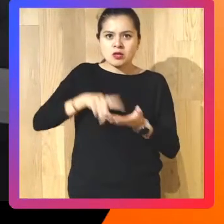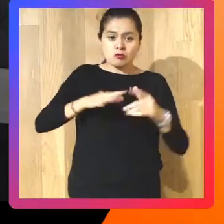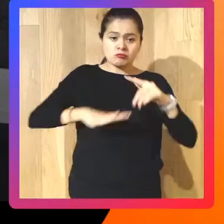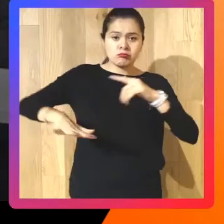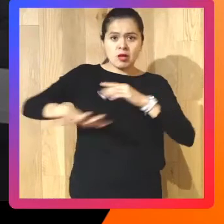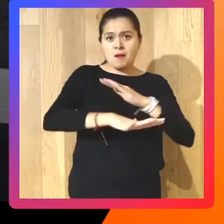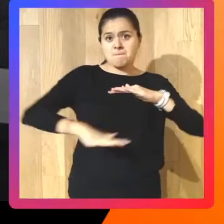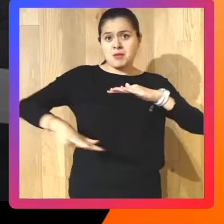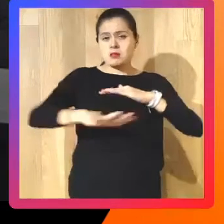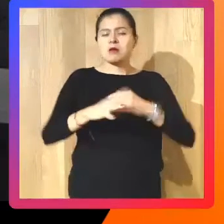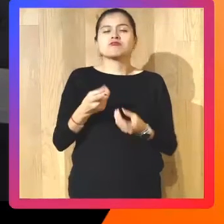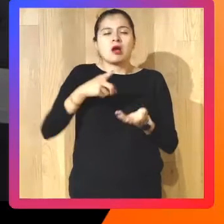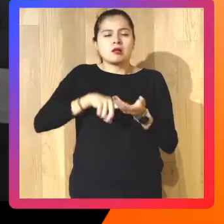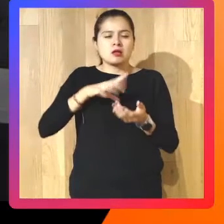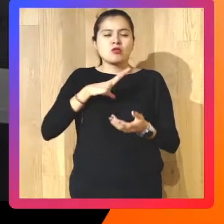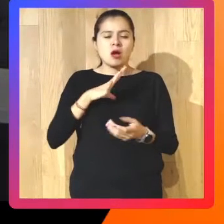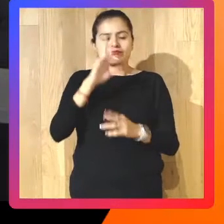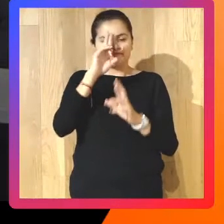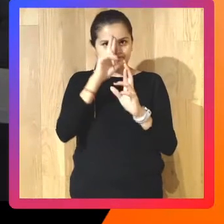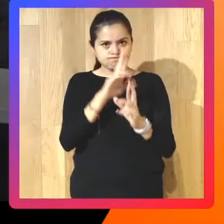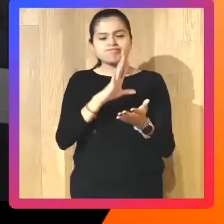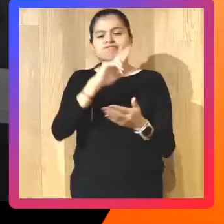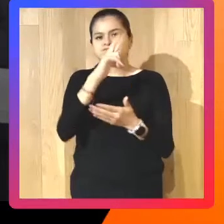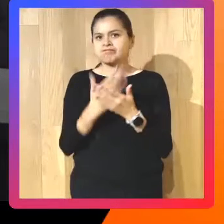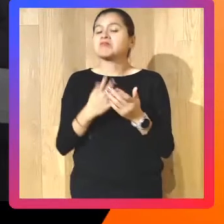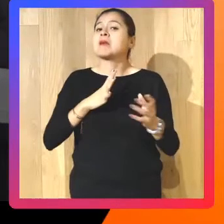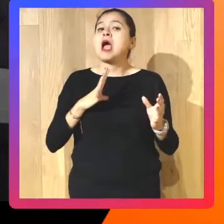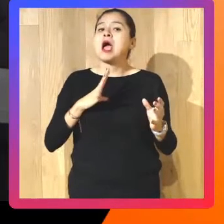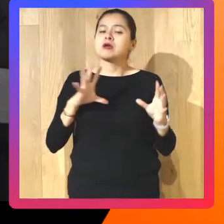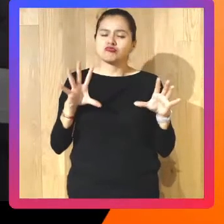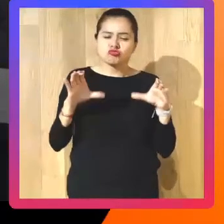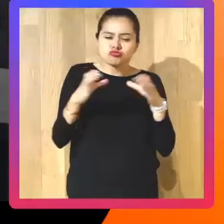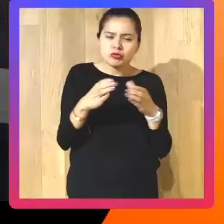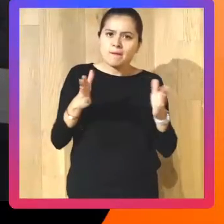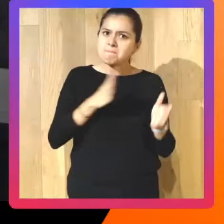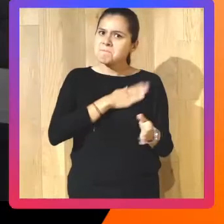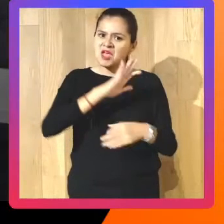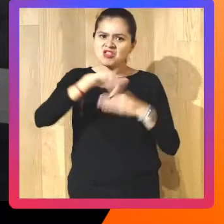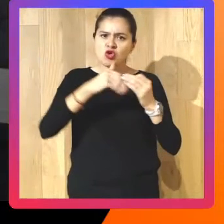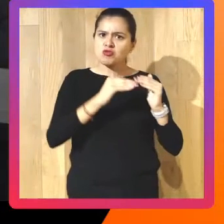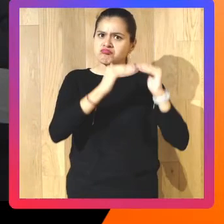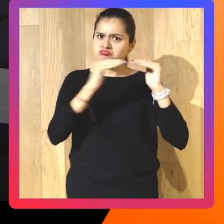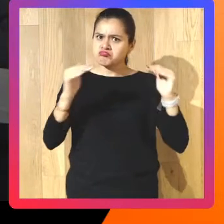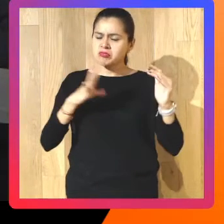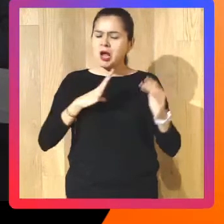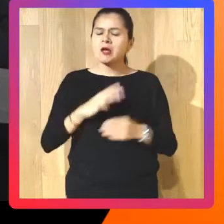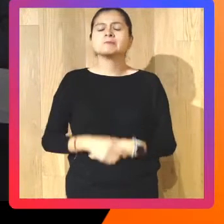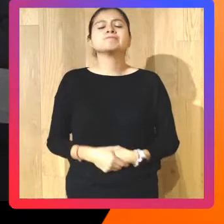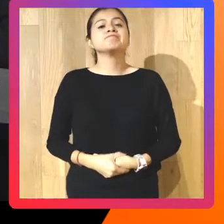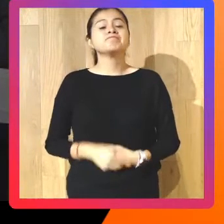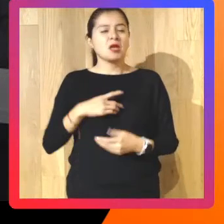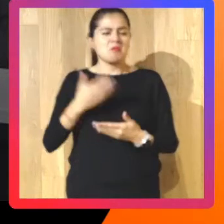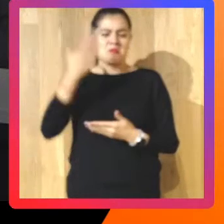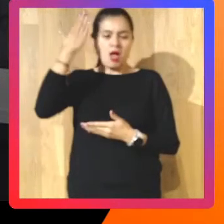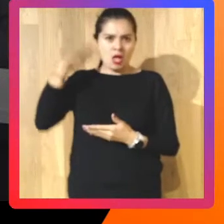generar desarrollo sostenible en la construcción del bien común. Como es nuestra convicción y de acuerdo a lo que ya se ha